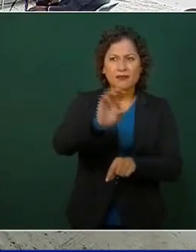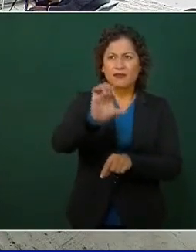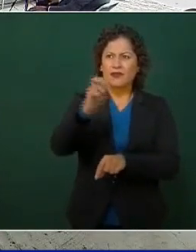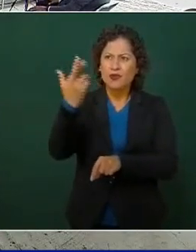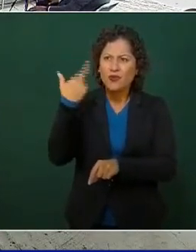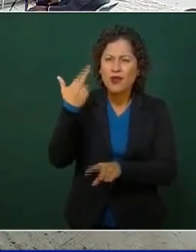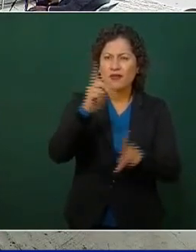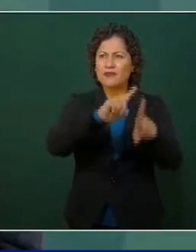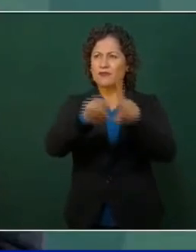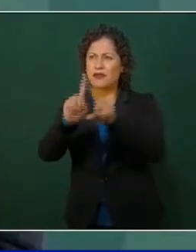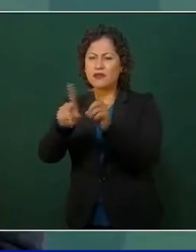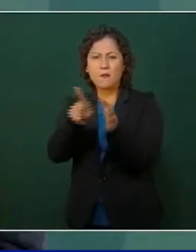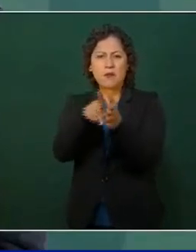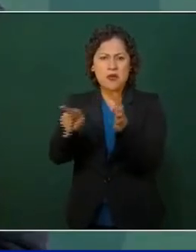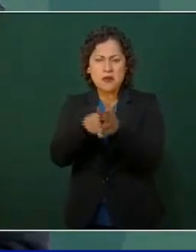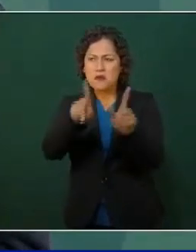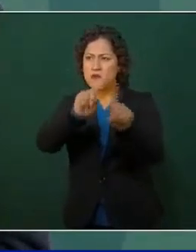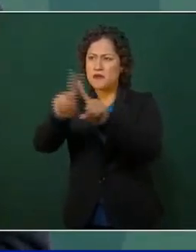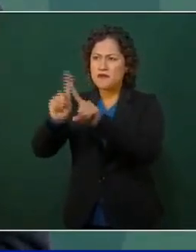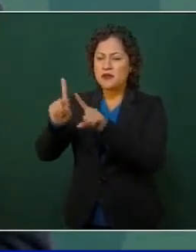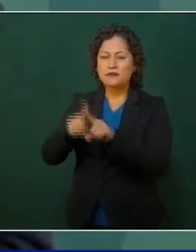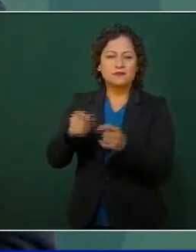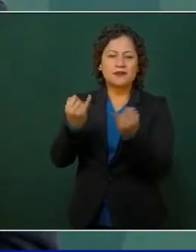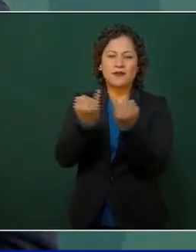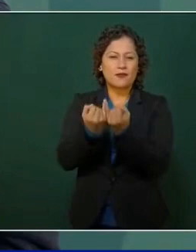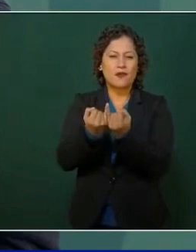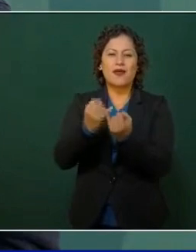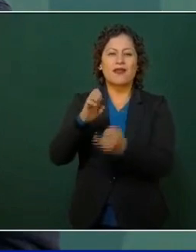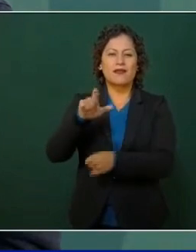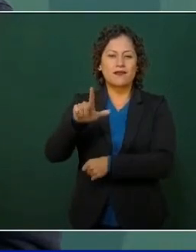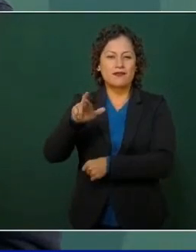Universal. ¿Cómo se llaman las estaciones de radio?